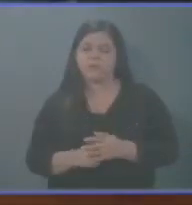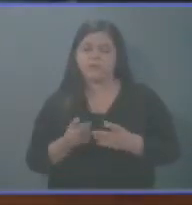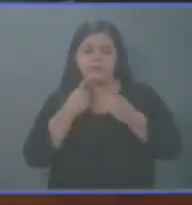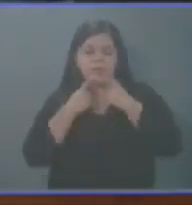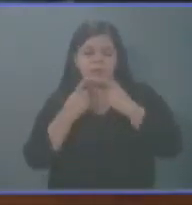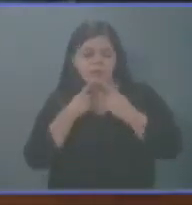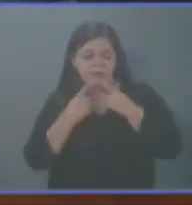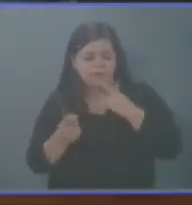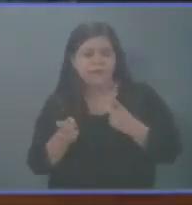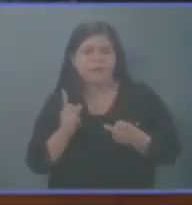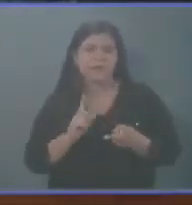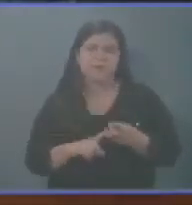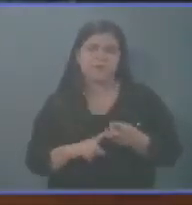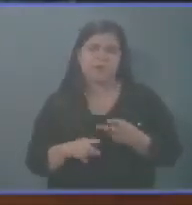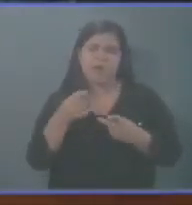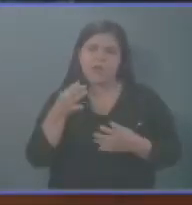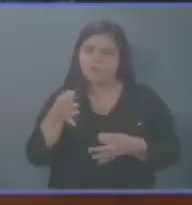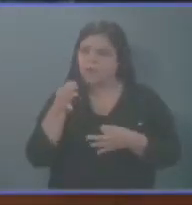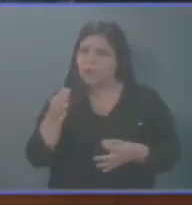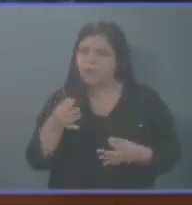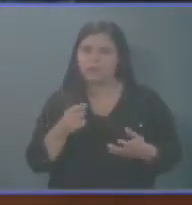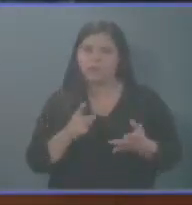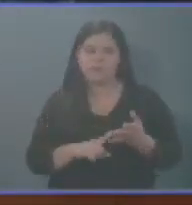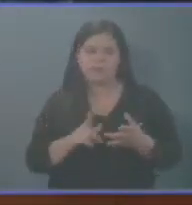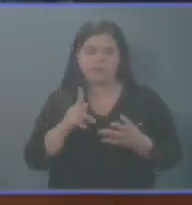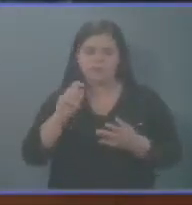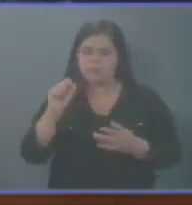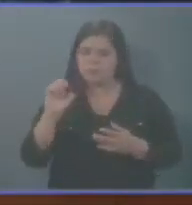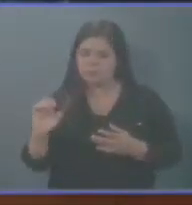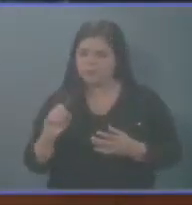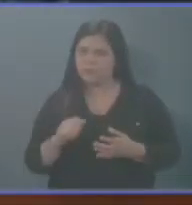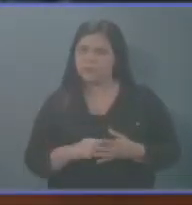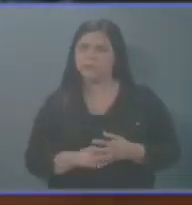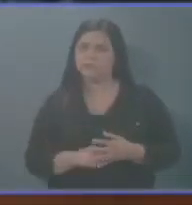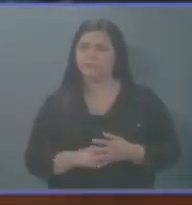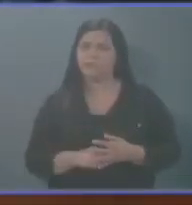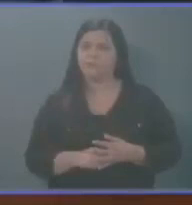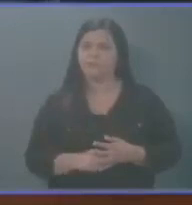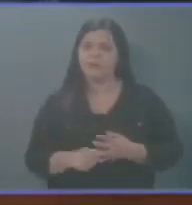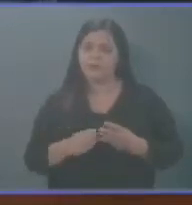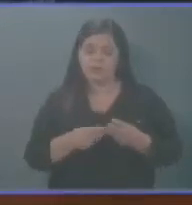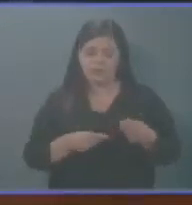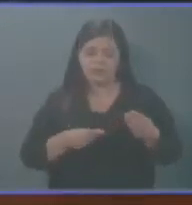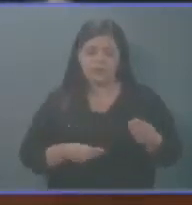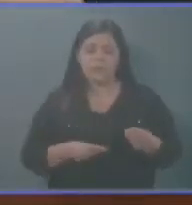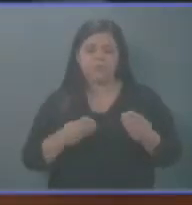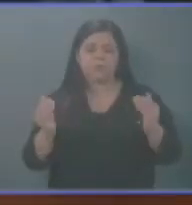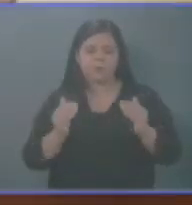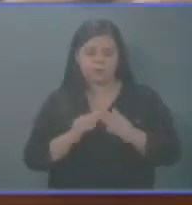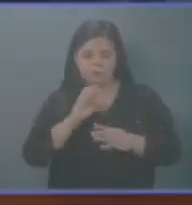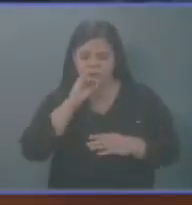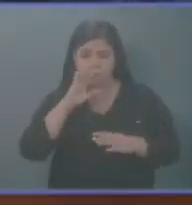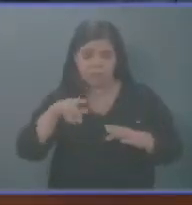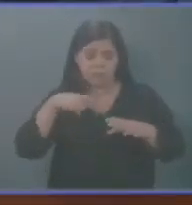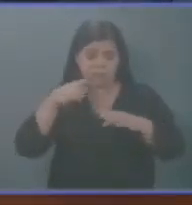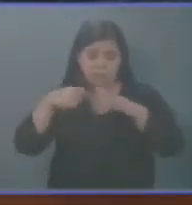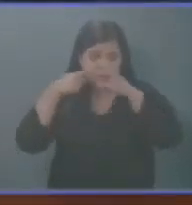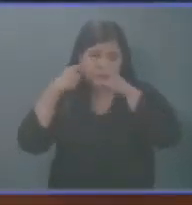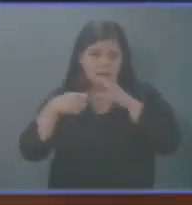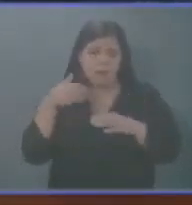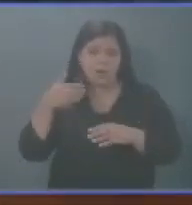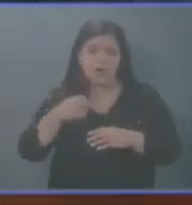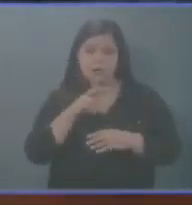entrevistas, declaraciones, actas del Tribunal Supremo Electoral, documentos y, como digo, grabaciones desde